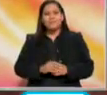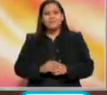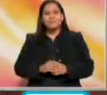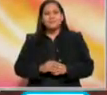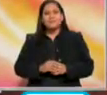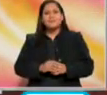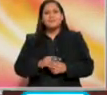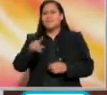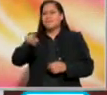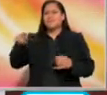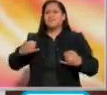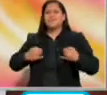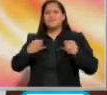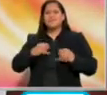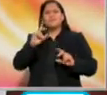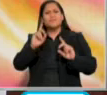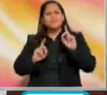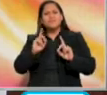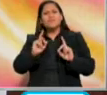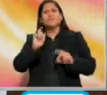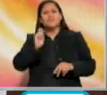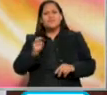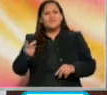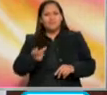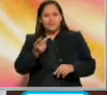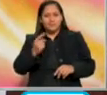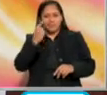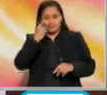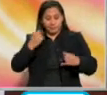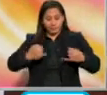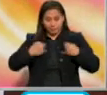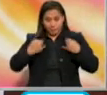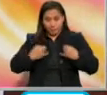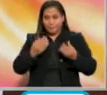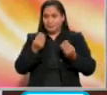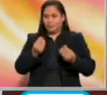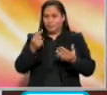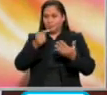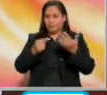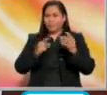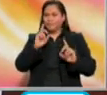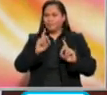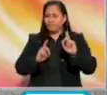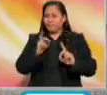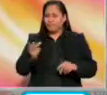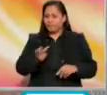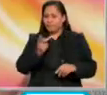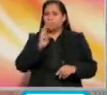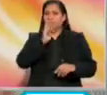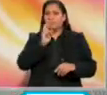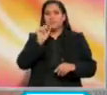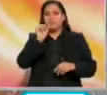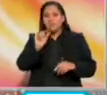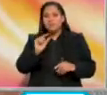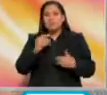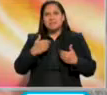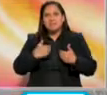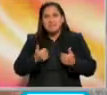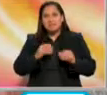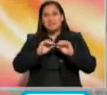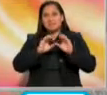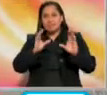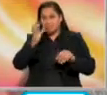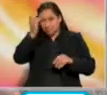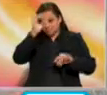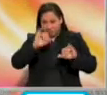los jóvenes en fíjate cuanto a que es sexo? bien importante tener en cuenta que los jóvenes tienen muchas preguntas y pocas respuestas claras,